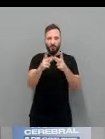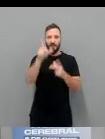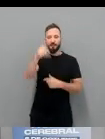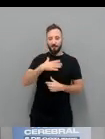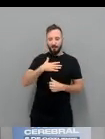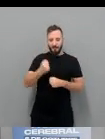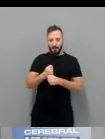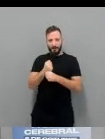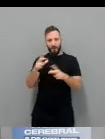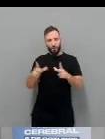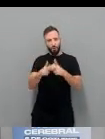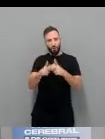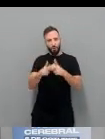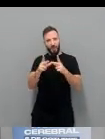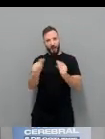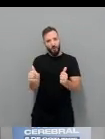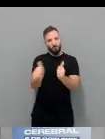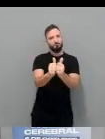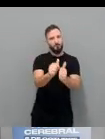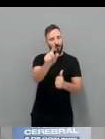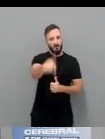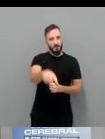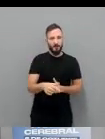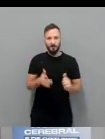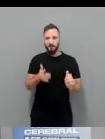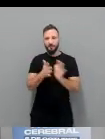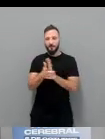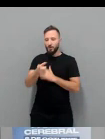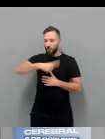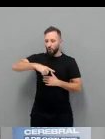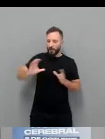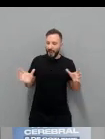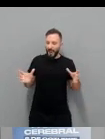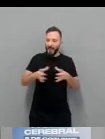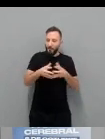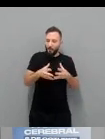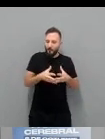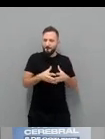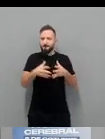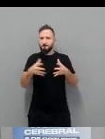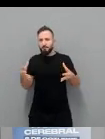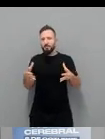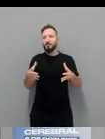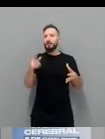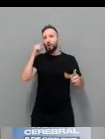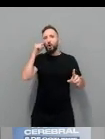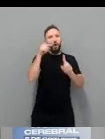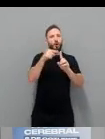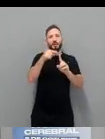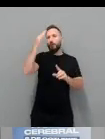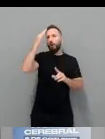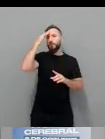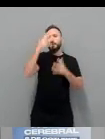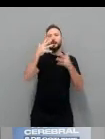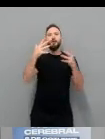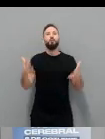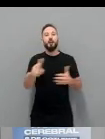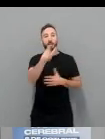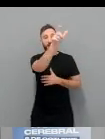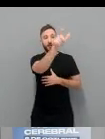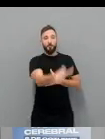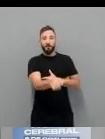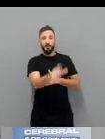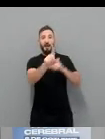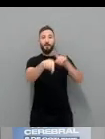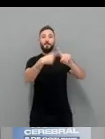social. O sea, que en ese sentido, lo que siempre decimos, ¿no? Somos un gran equipo en el que la idea final es eso, es acompañar a la persona y a la